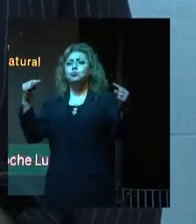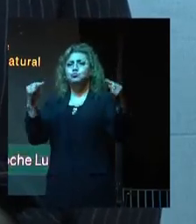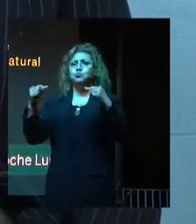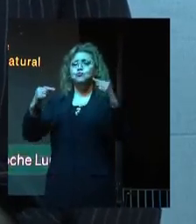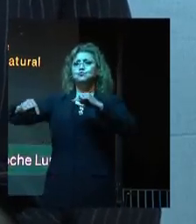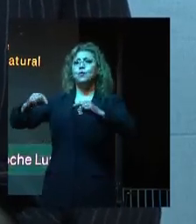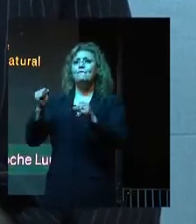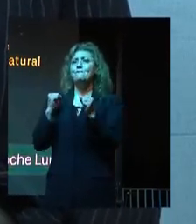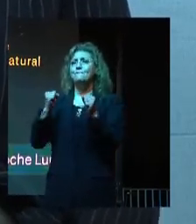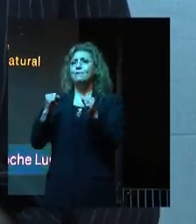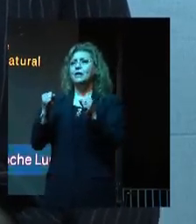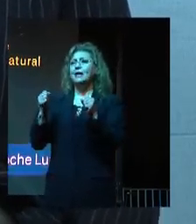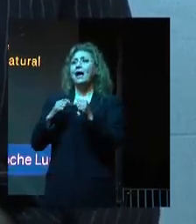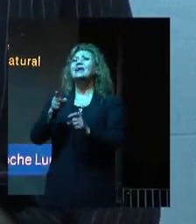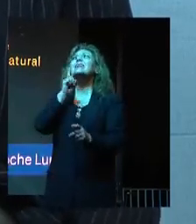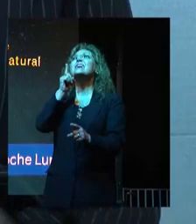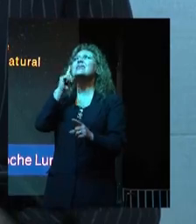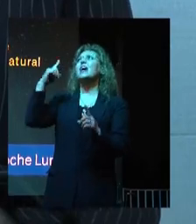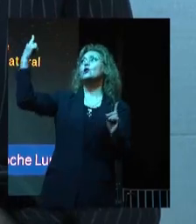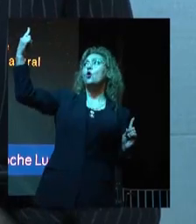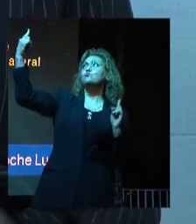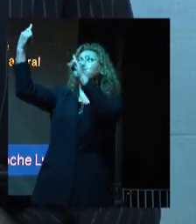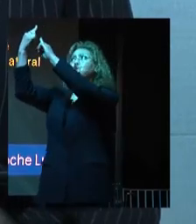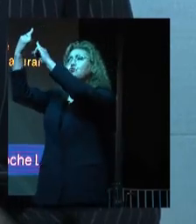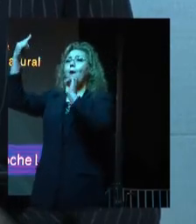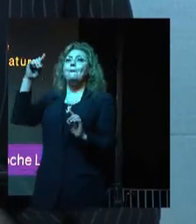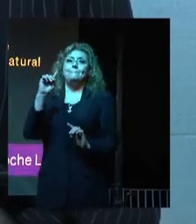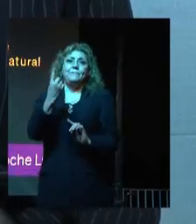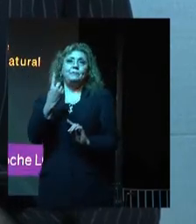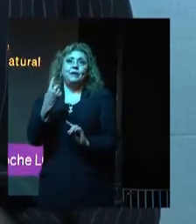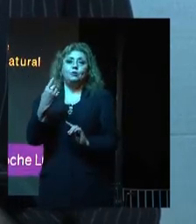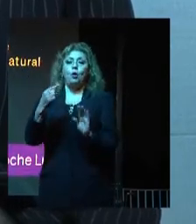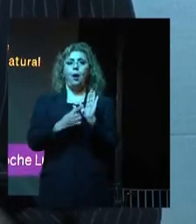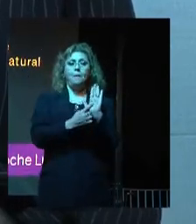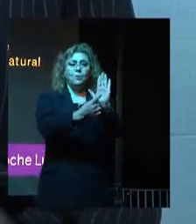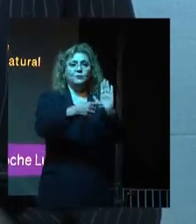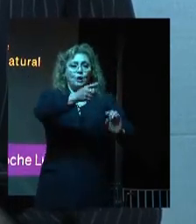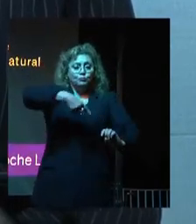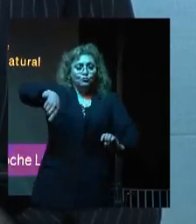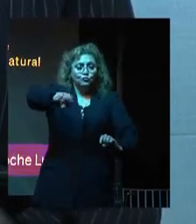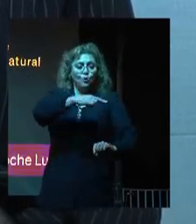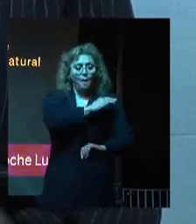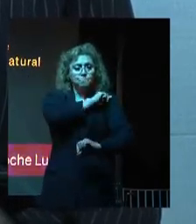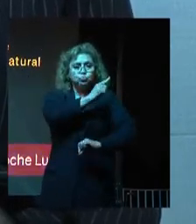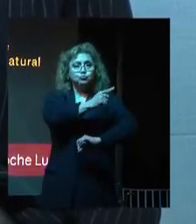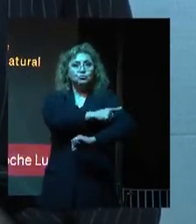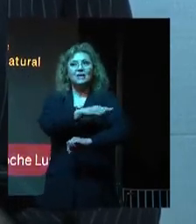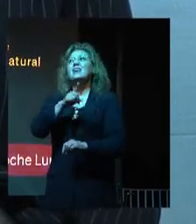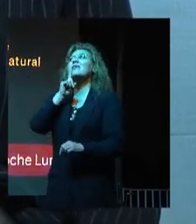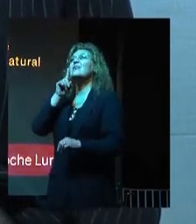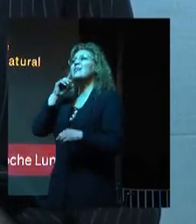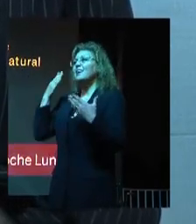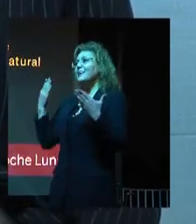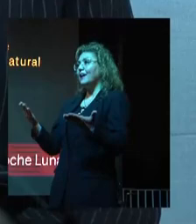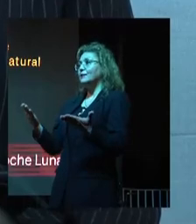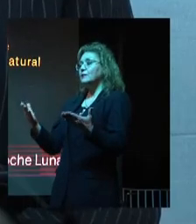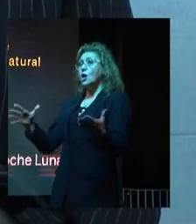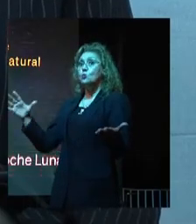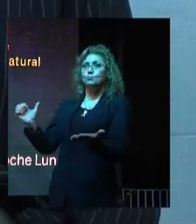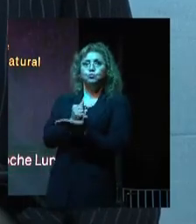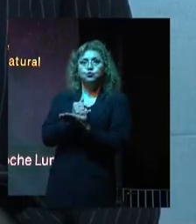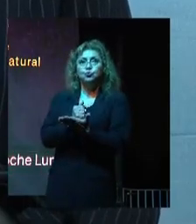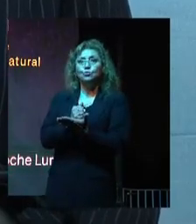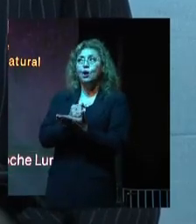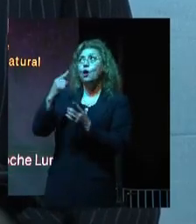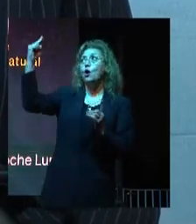¿Quién llegaba primero a la Luna? ¿Cómo nosotros podíamos demostrar poder? ¿Quién era? Al final, el que ganaba